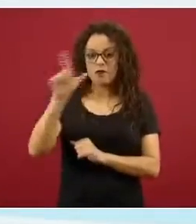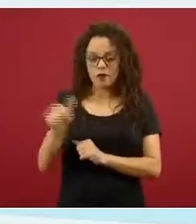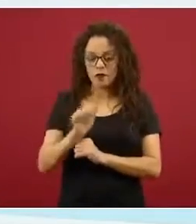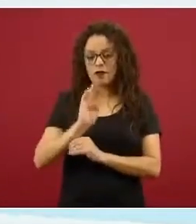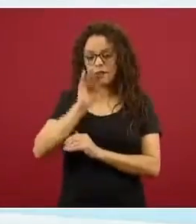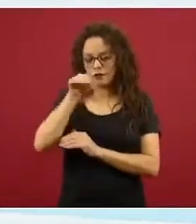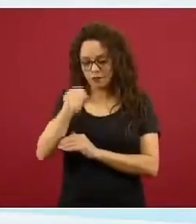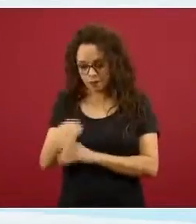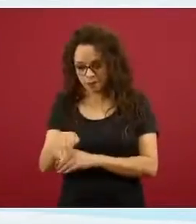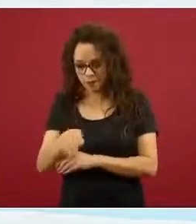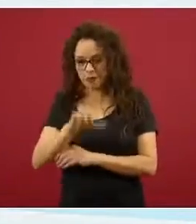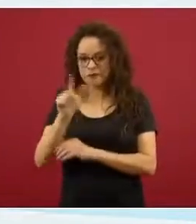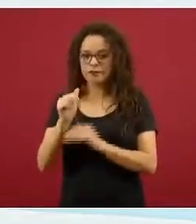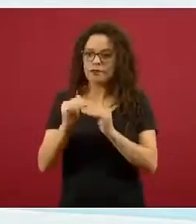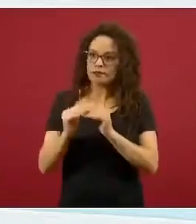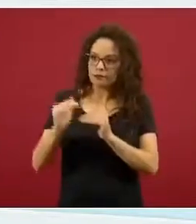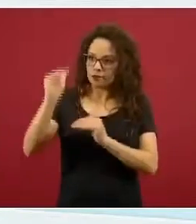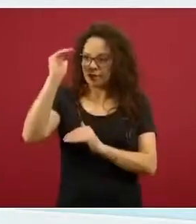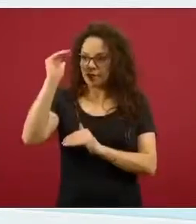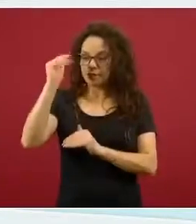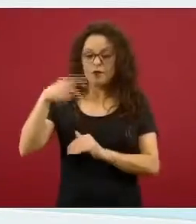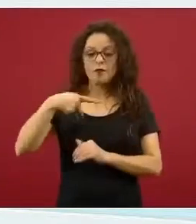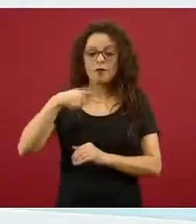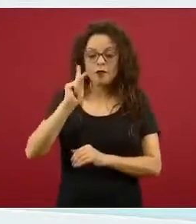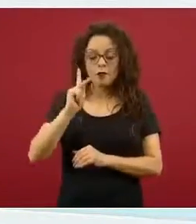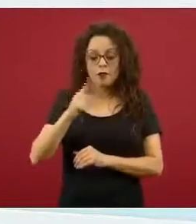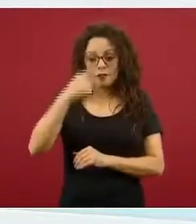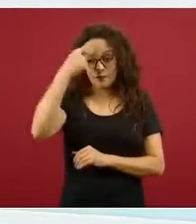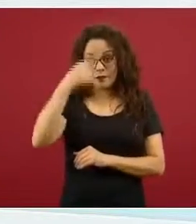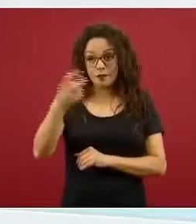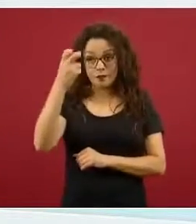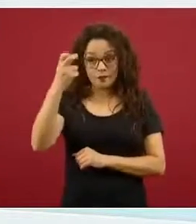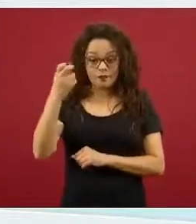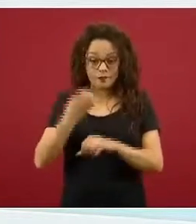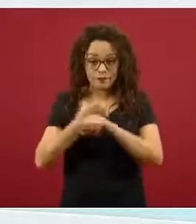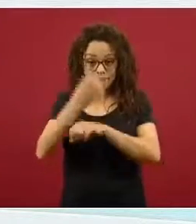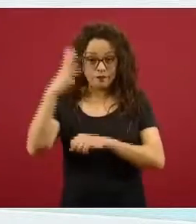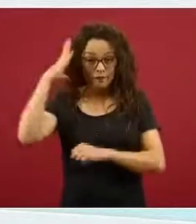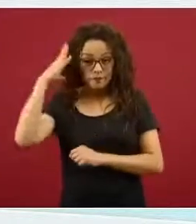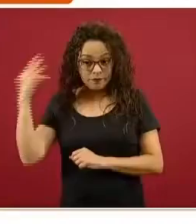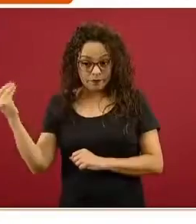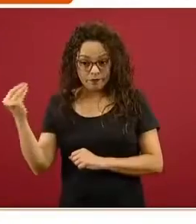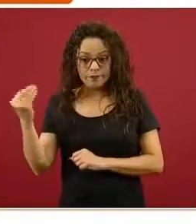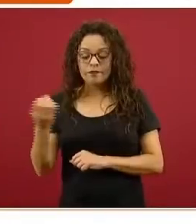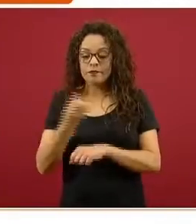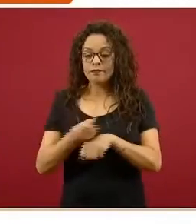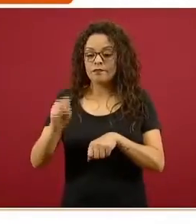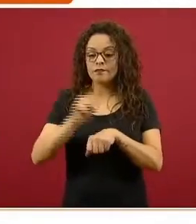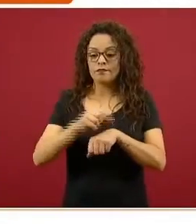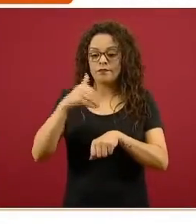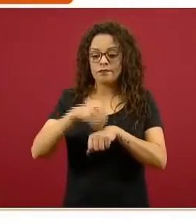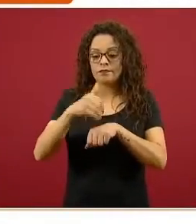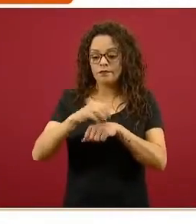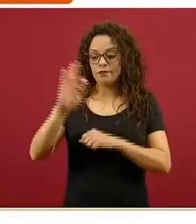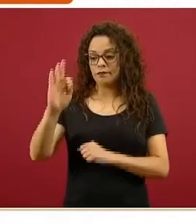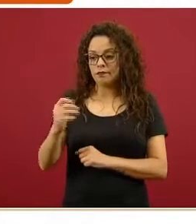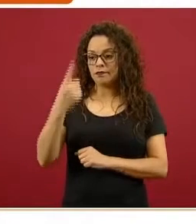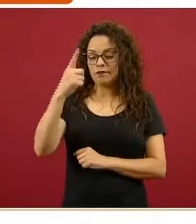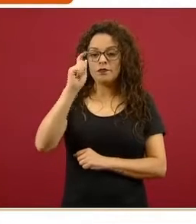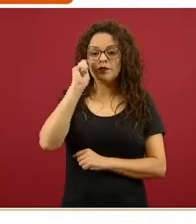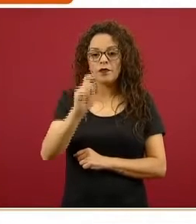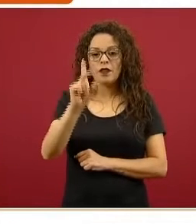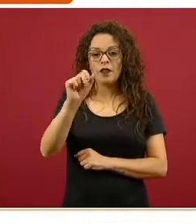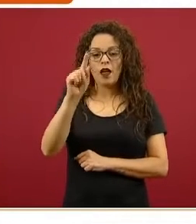descenso, presentó un incremento. Sin embargo, para el estado de Colima, el dato que tenemos en la semana 41 con respecto a la